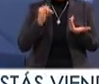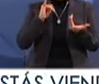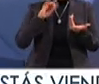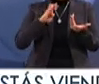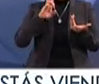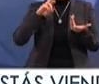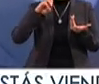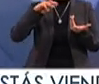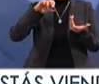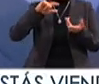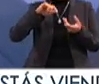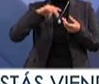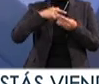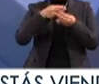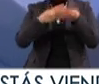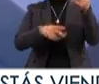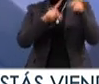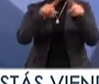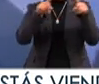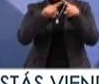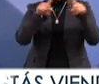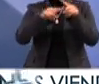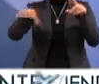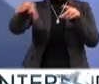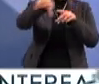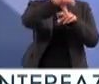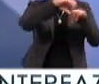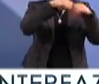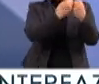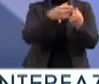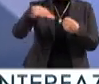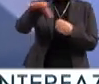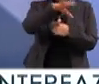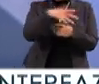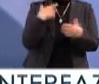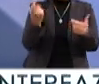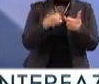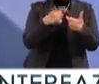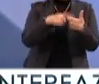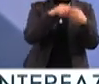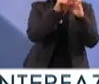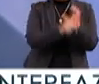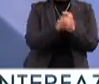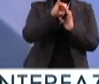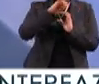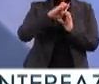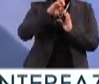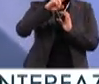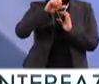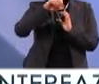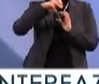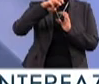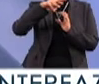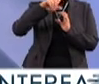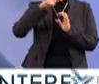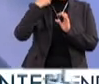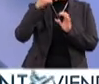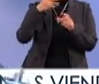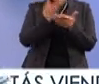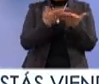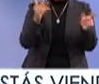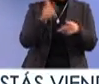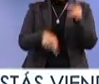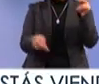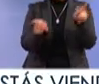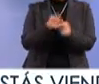Iberoamericanos, la EIJ, en fin, una serie de sistemas o de instituciones que forman este sistema iberoamericano y que por supuesto la OEI es clave. Vamos a hacer una breve